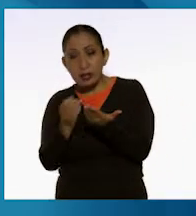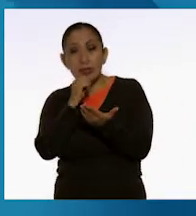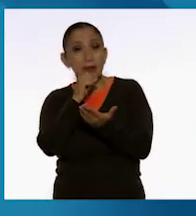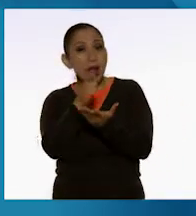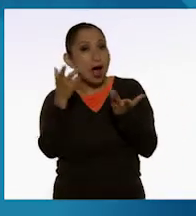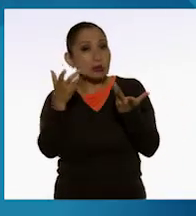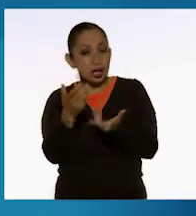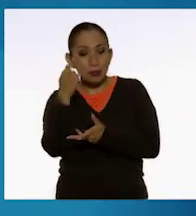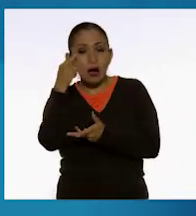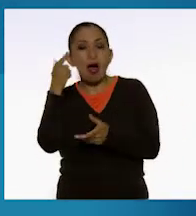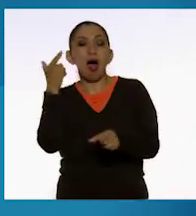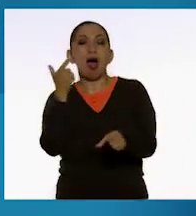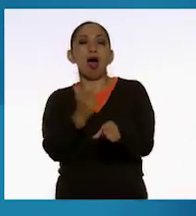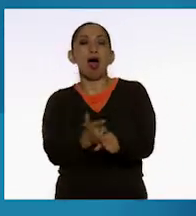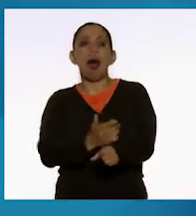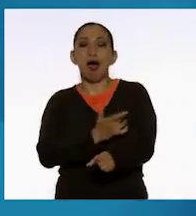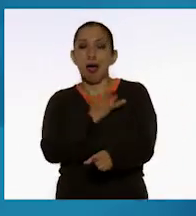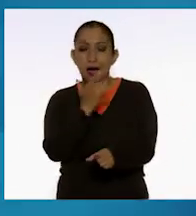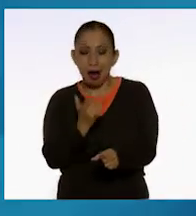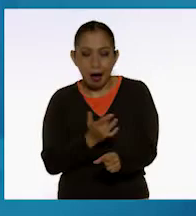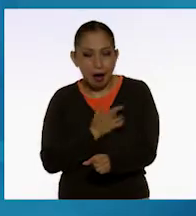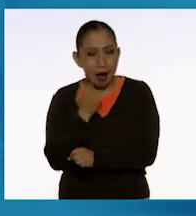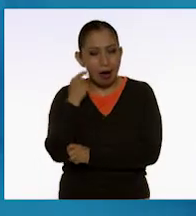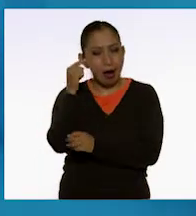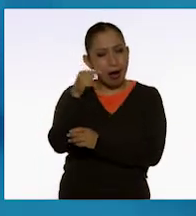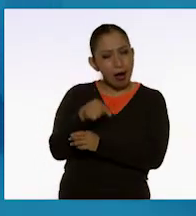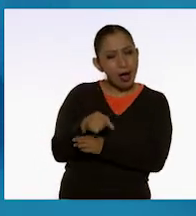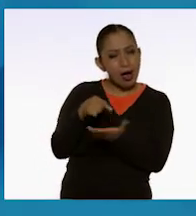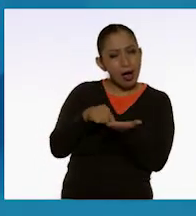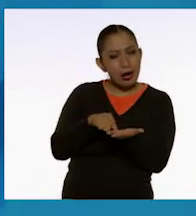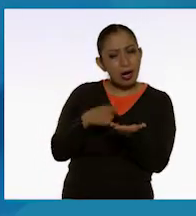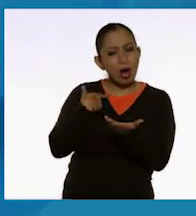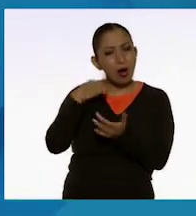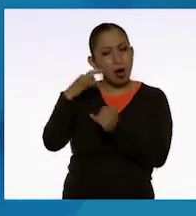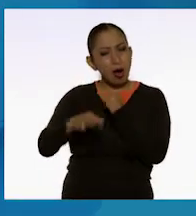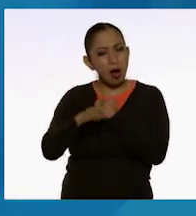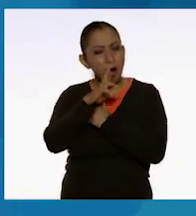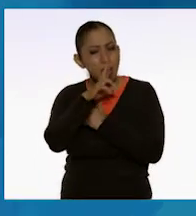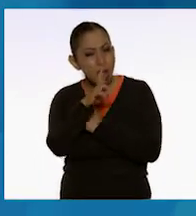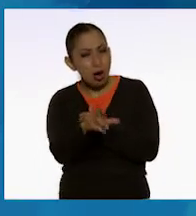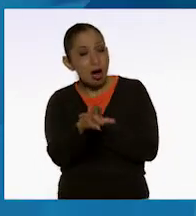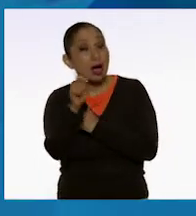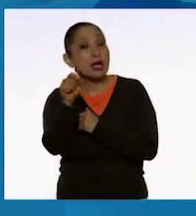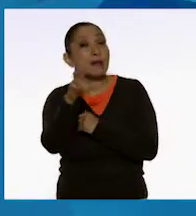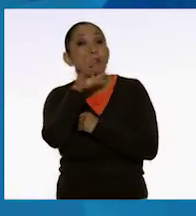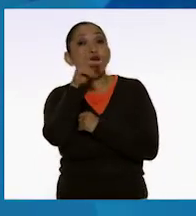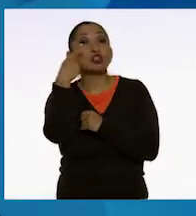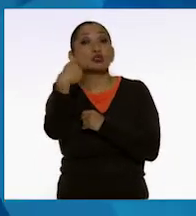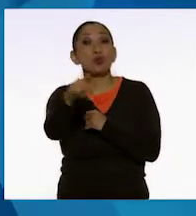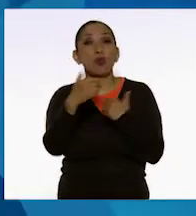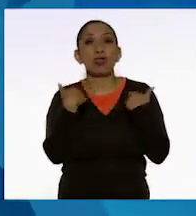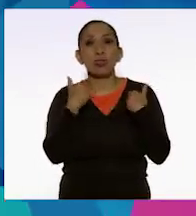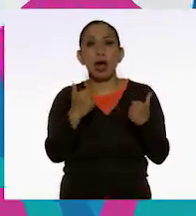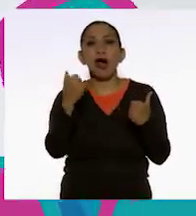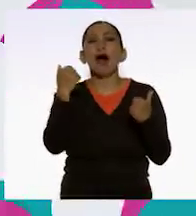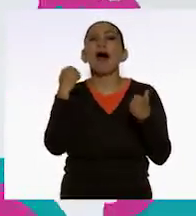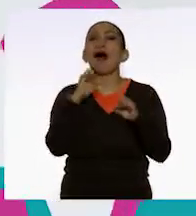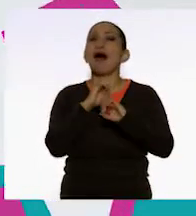desarrollar deducciones, predicciones, conclusiones y mejorar su